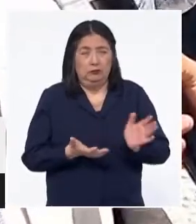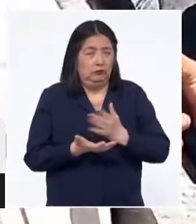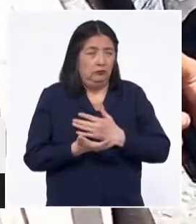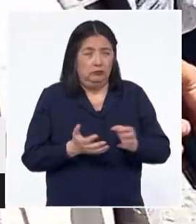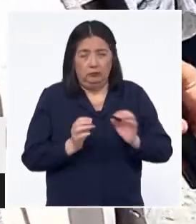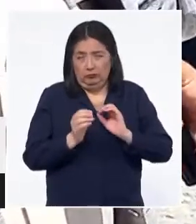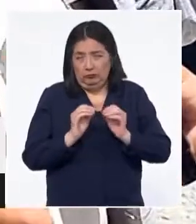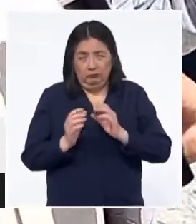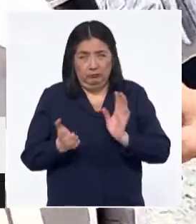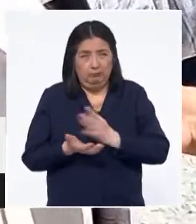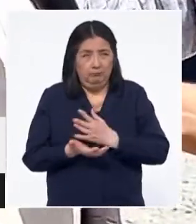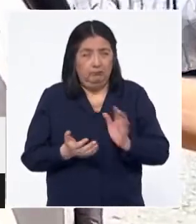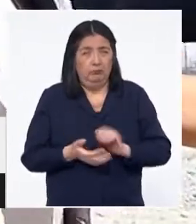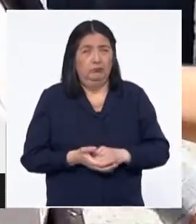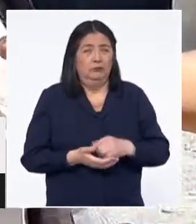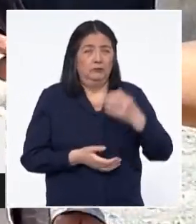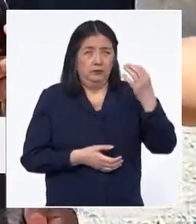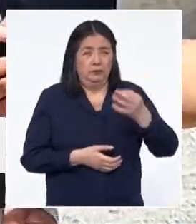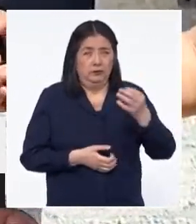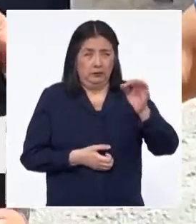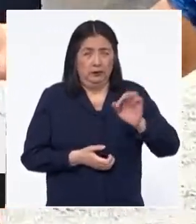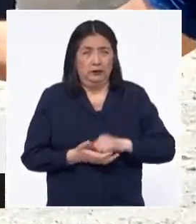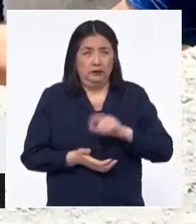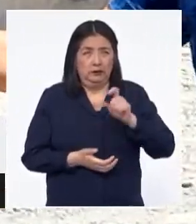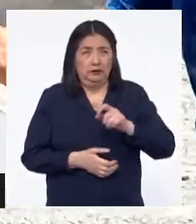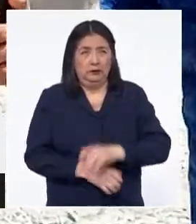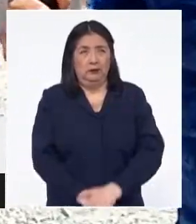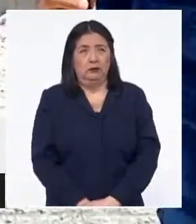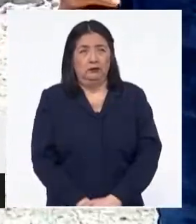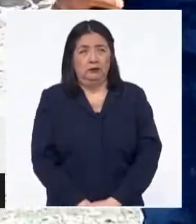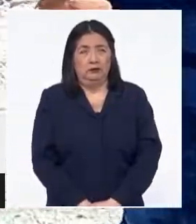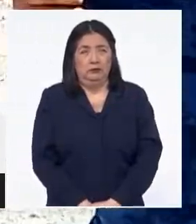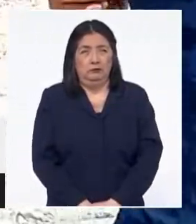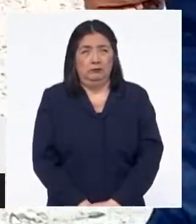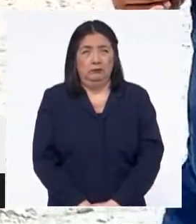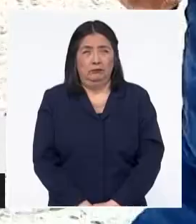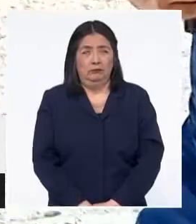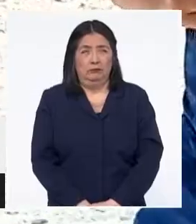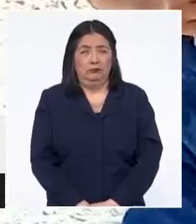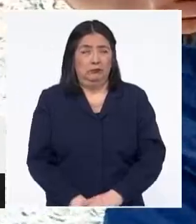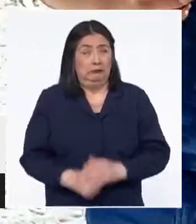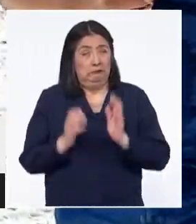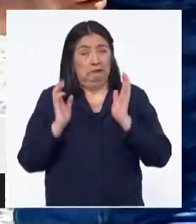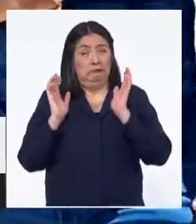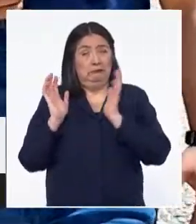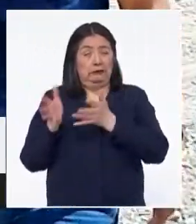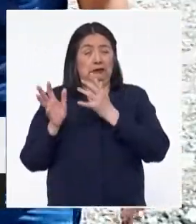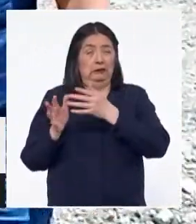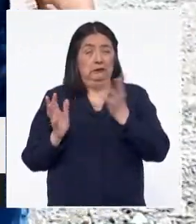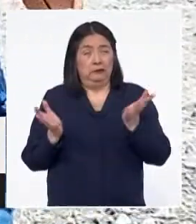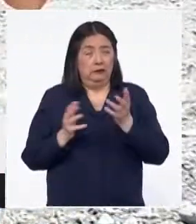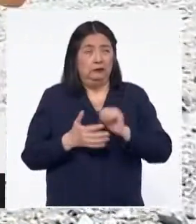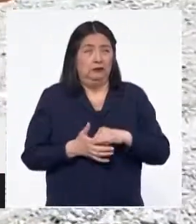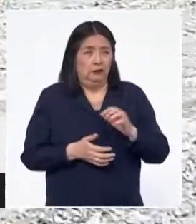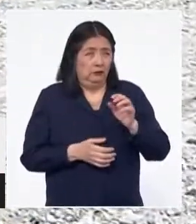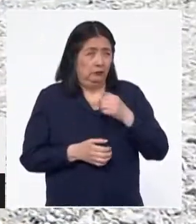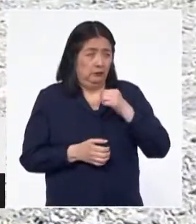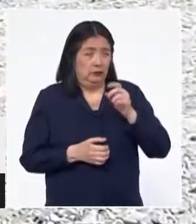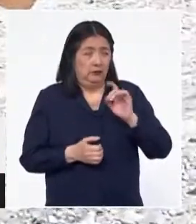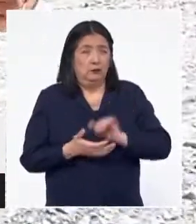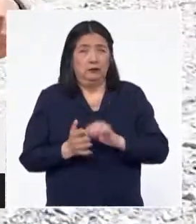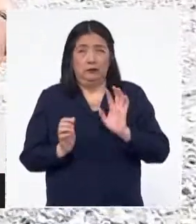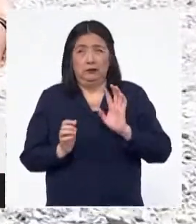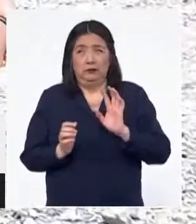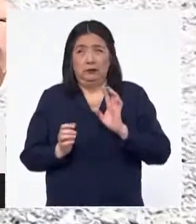repara al rincón que realmente necesita. Así es. Prácticamente abandonados están aquí, Maritere, y recalcar también